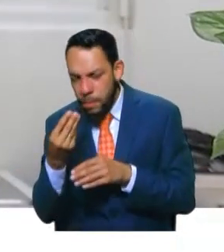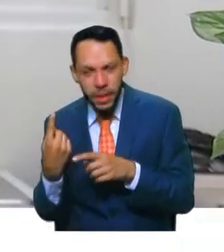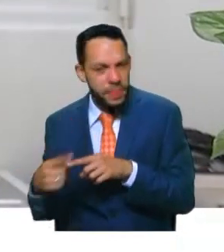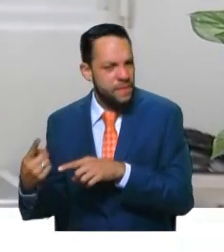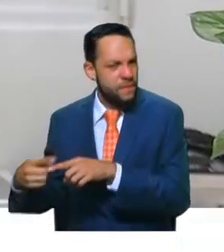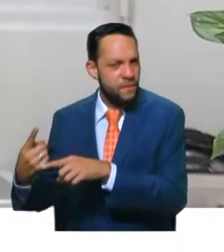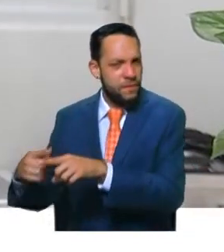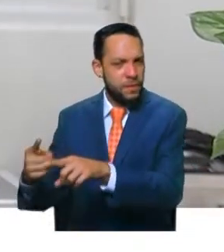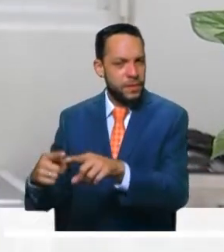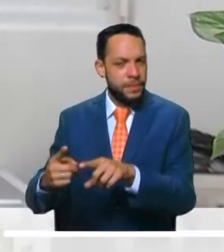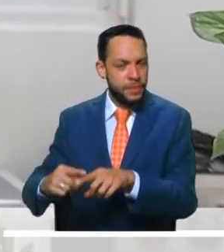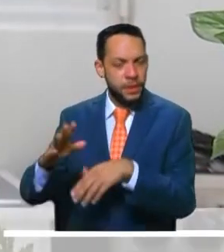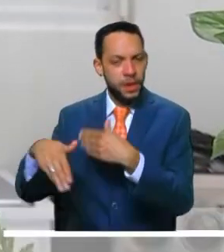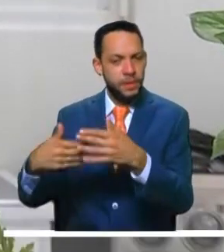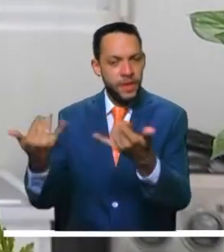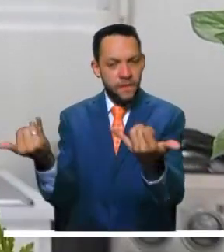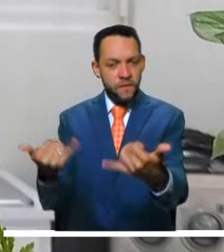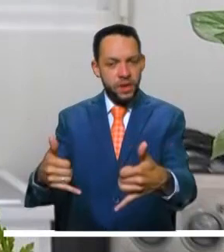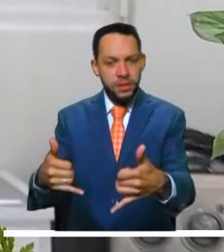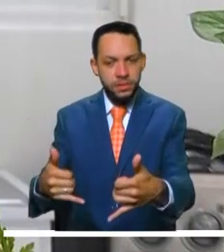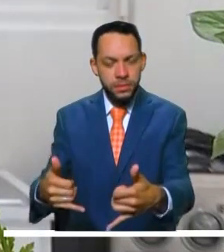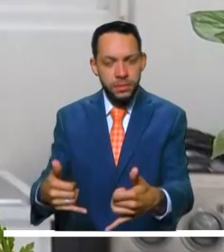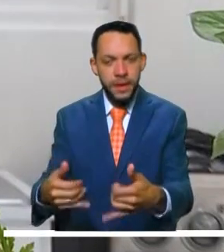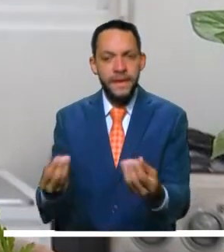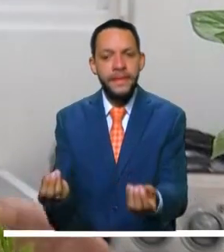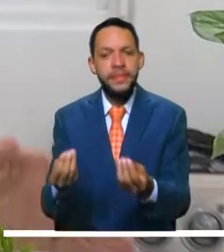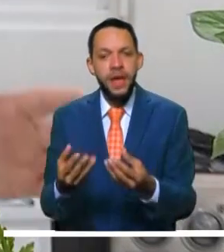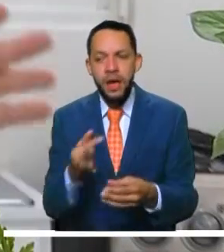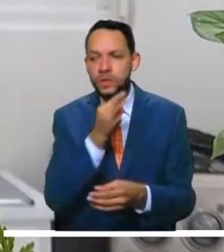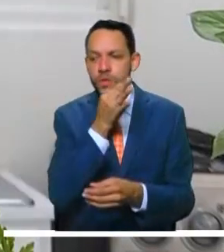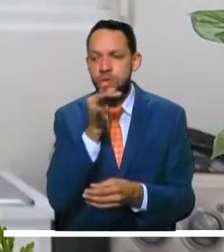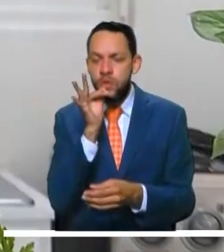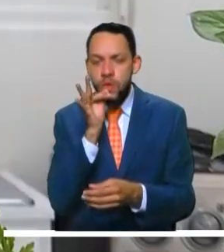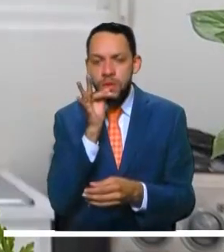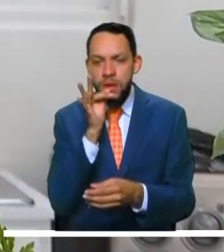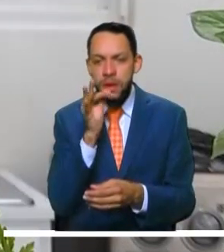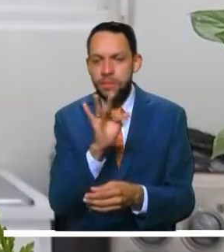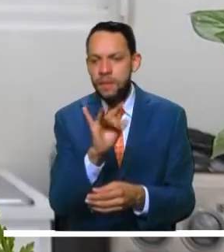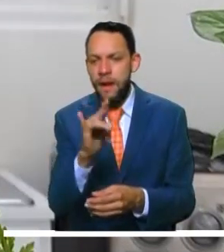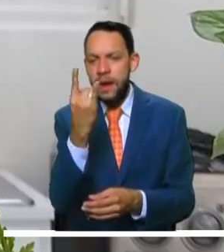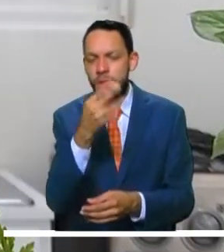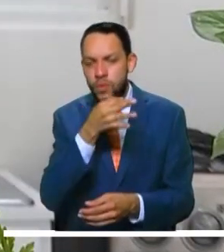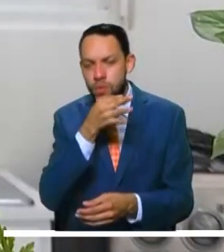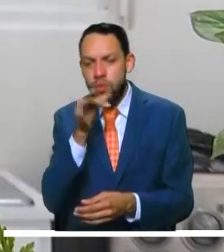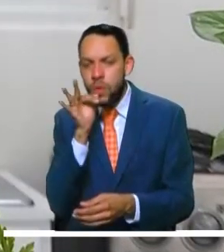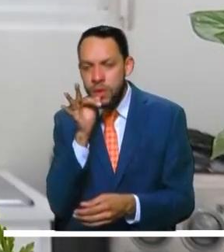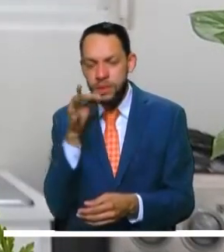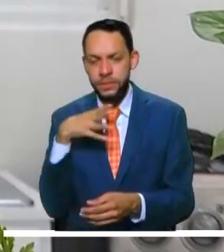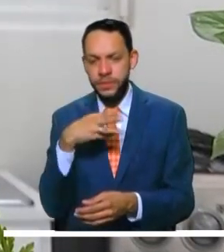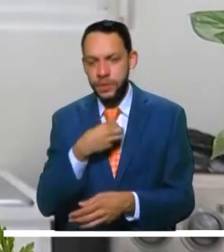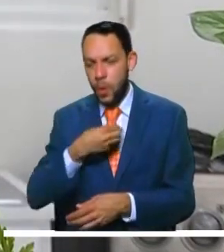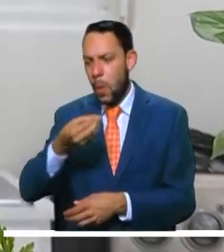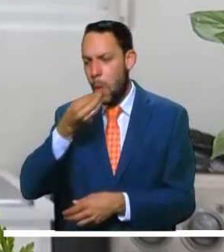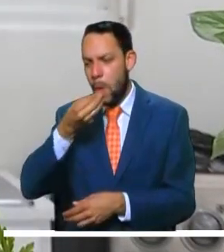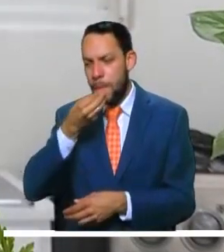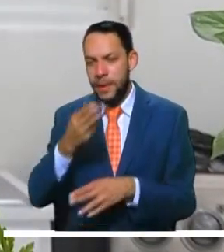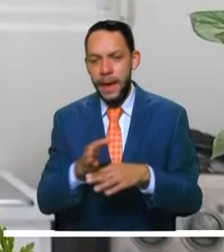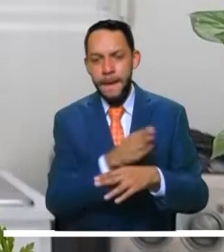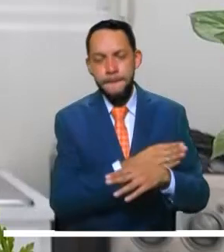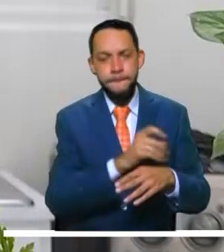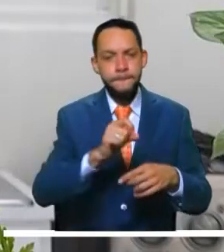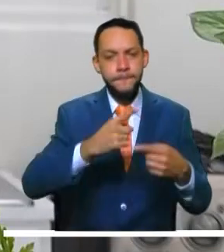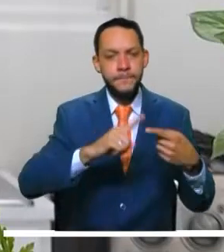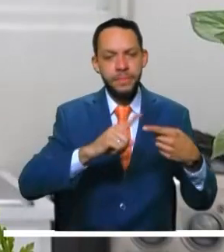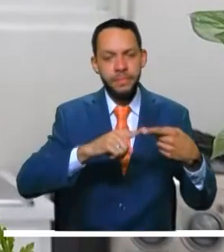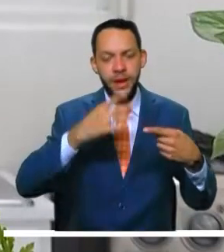Y ustedes terminan y se comen un postre. Cuando yo me estoy comiendo algo que tiene sales y tiene esa sobrecarga